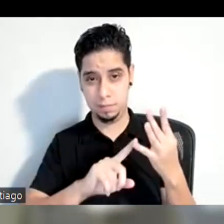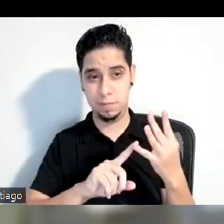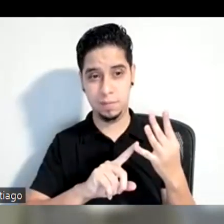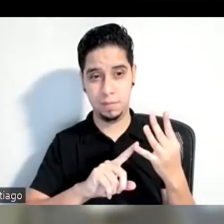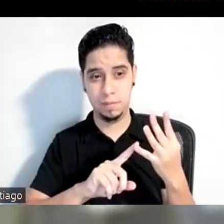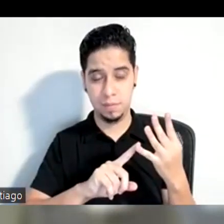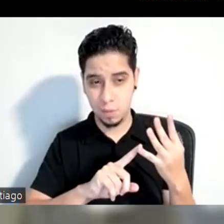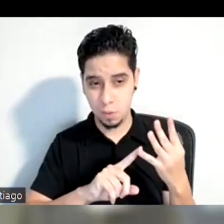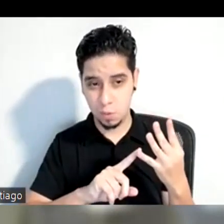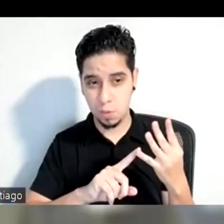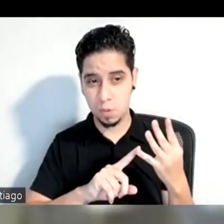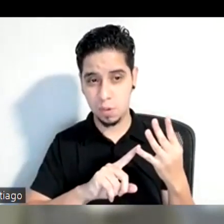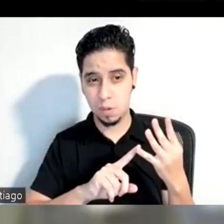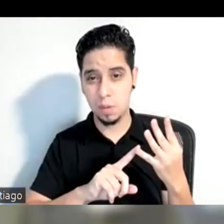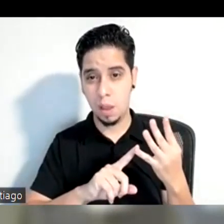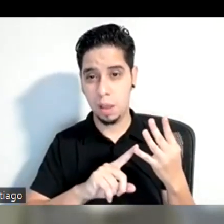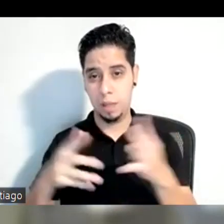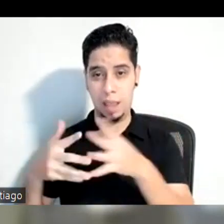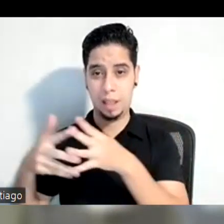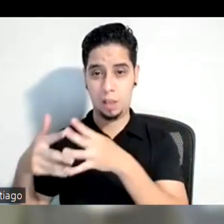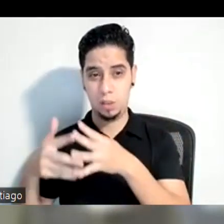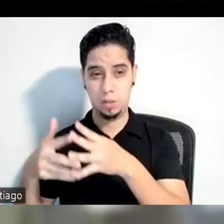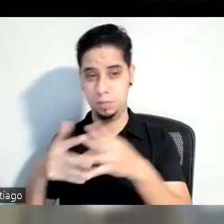La cuatro, Estados Unidos. ¿Sí?